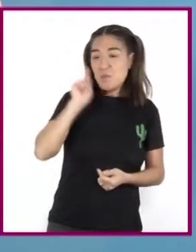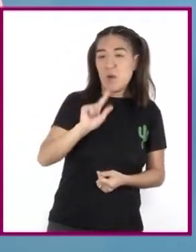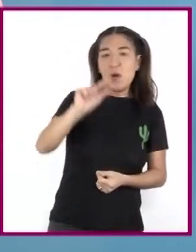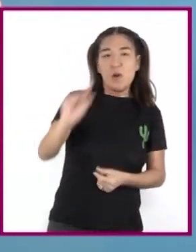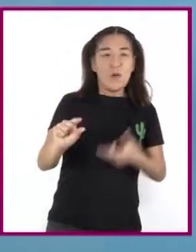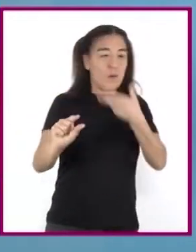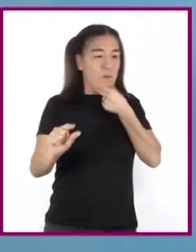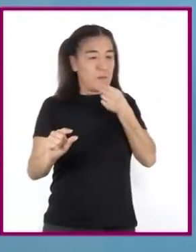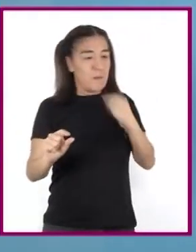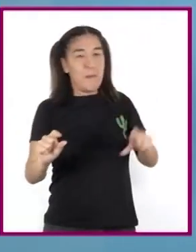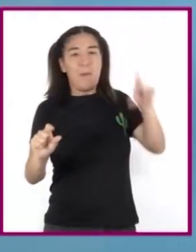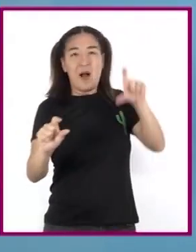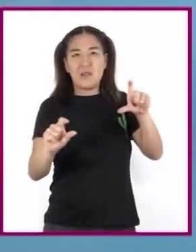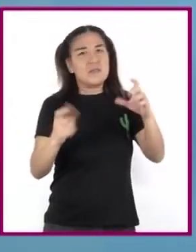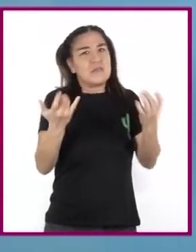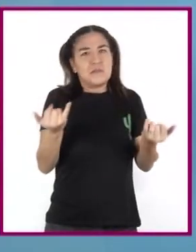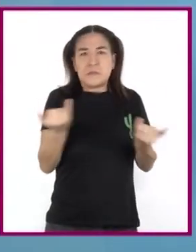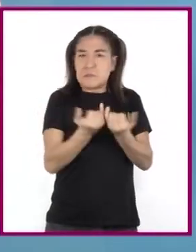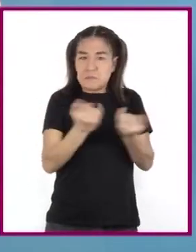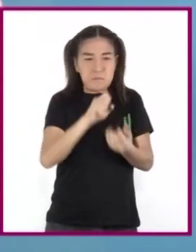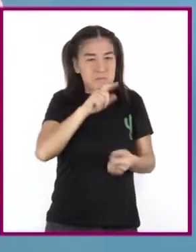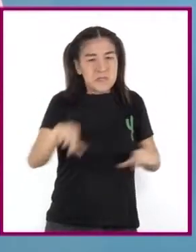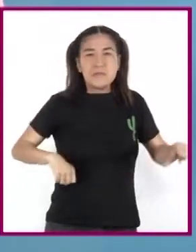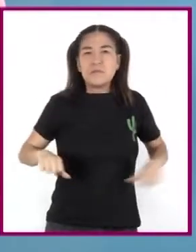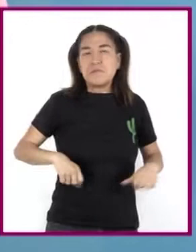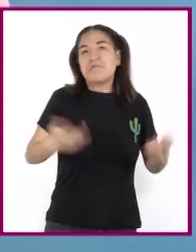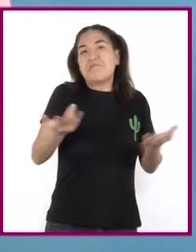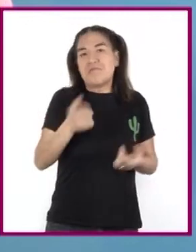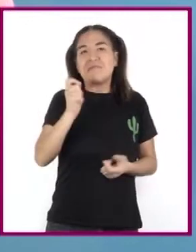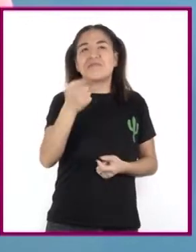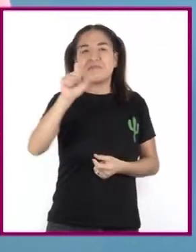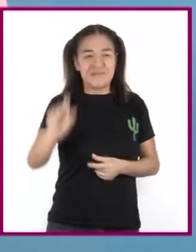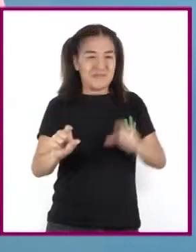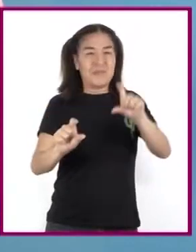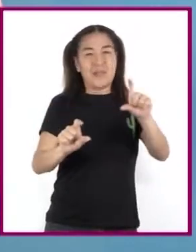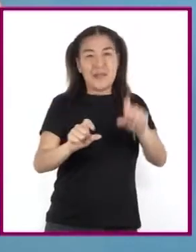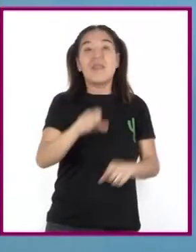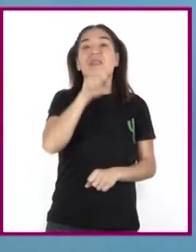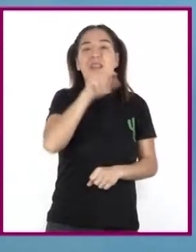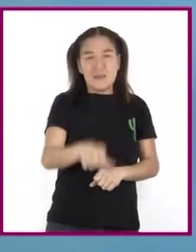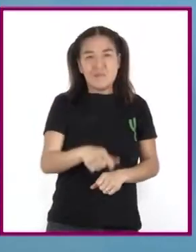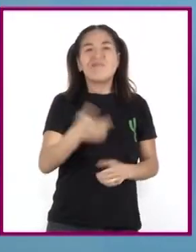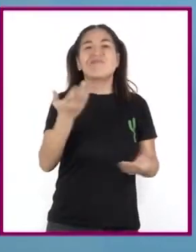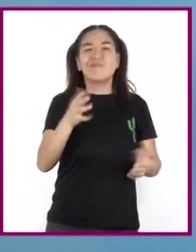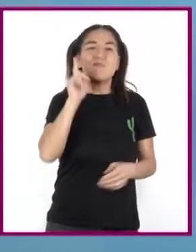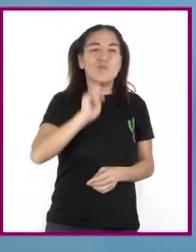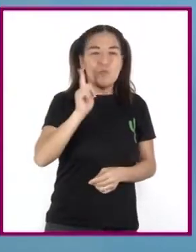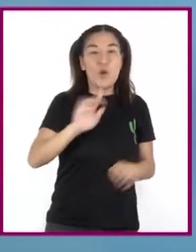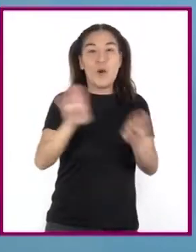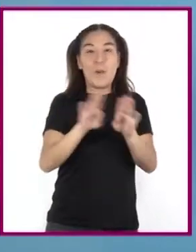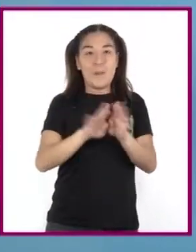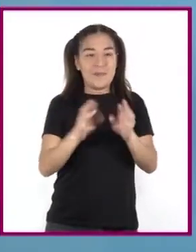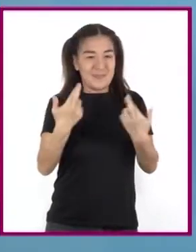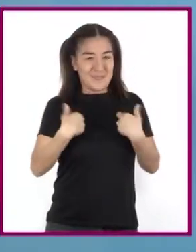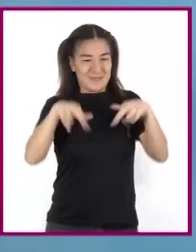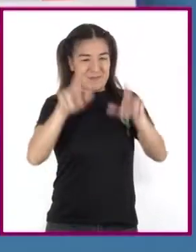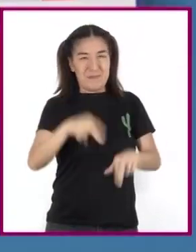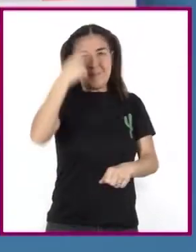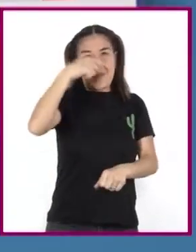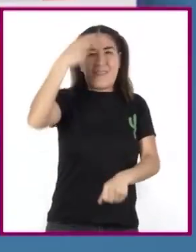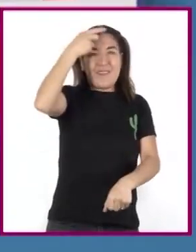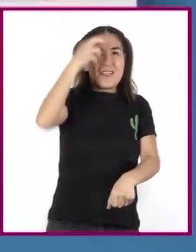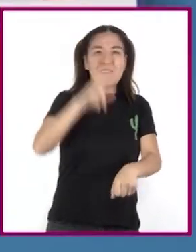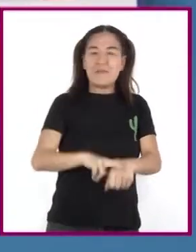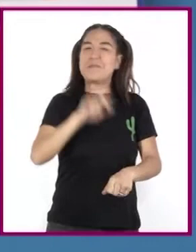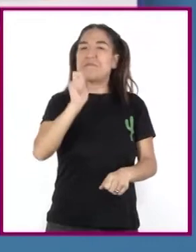realizar las mismas actividades. Además, las mujeres tienen poca posibilidad de ocupar puestos directivos. Estas